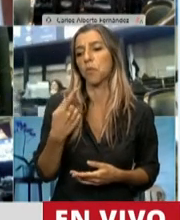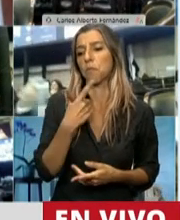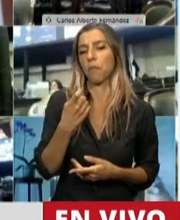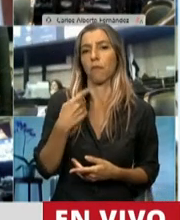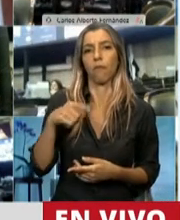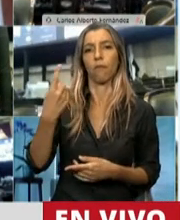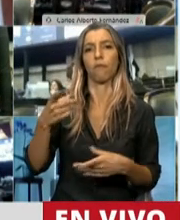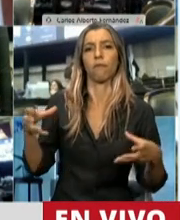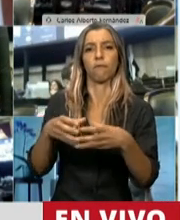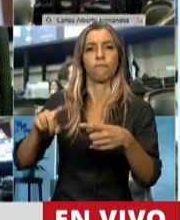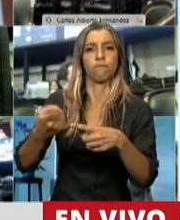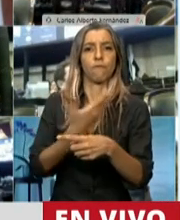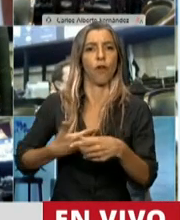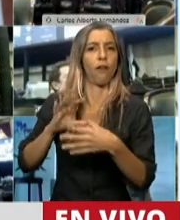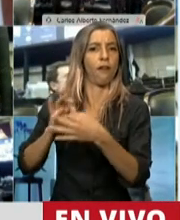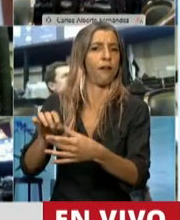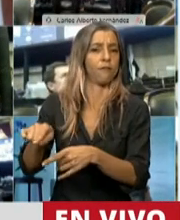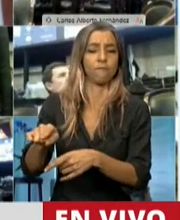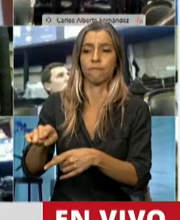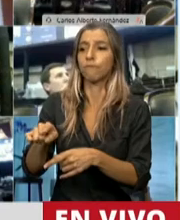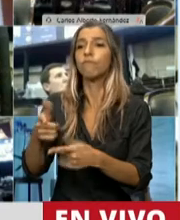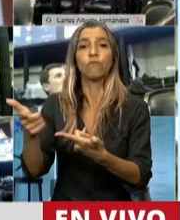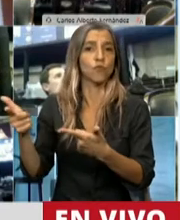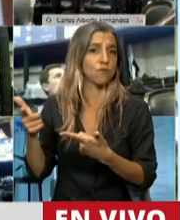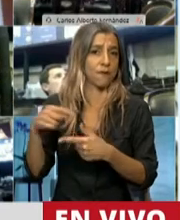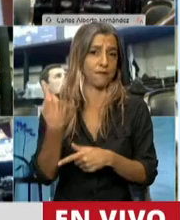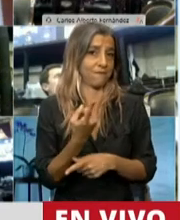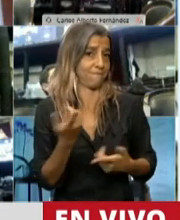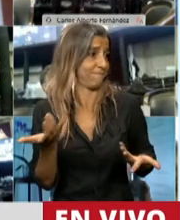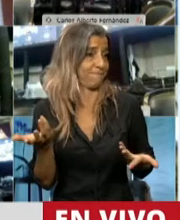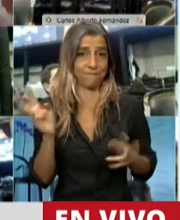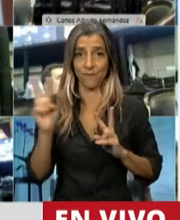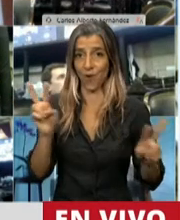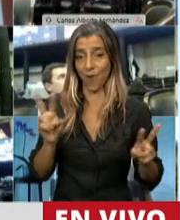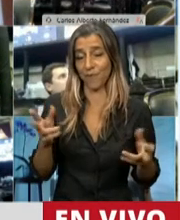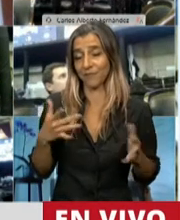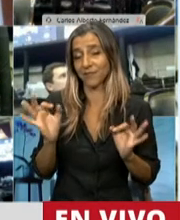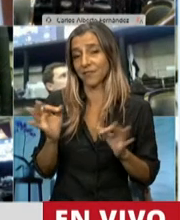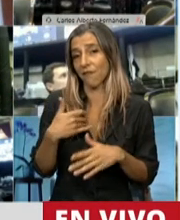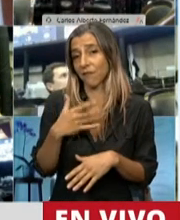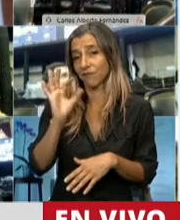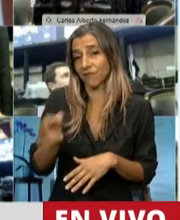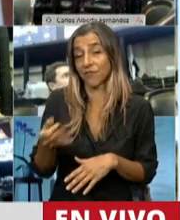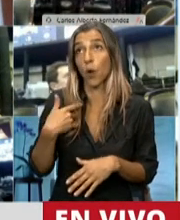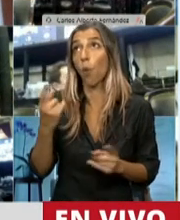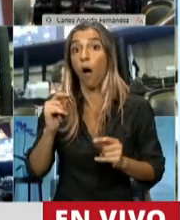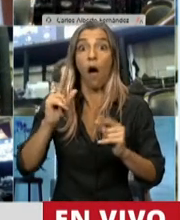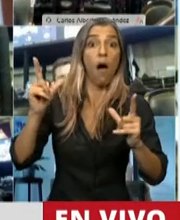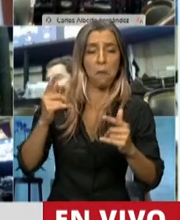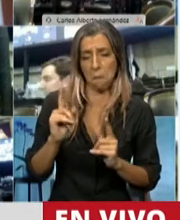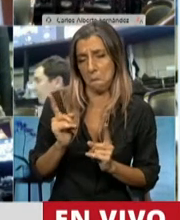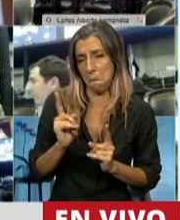este recinto, ya que, como decíamos en la sesión anterior, la